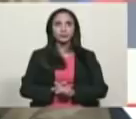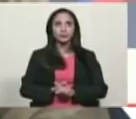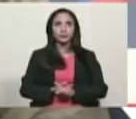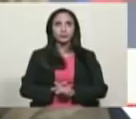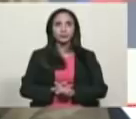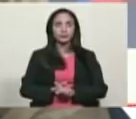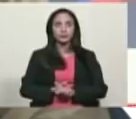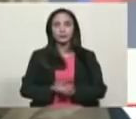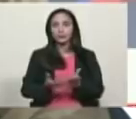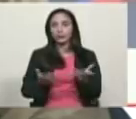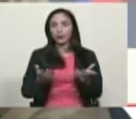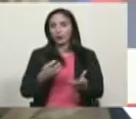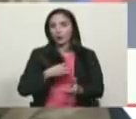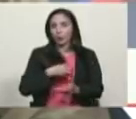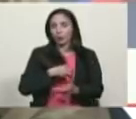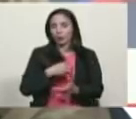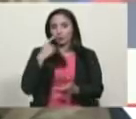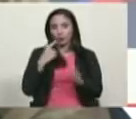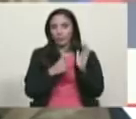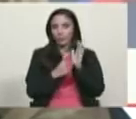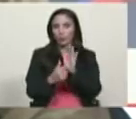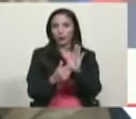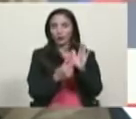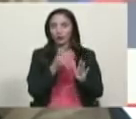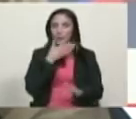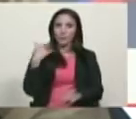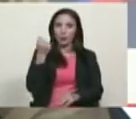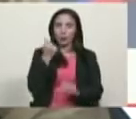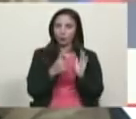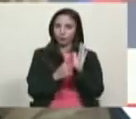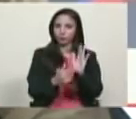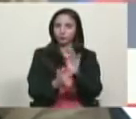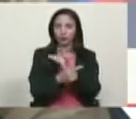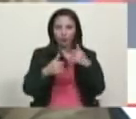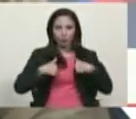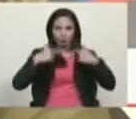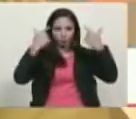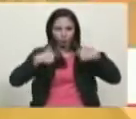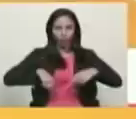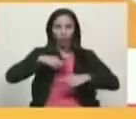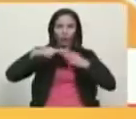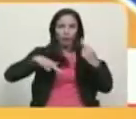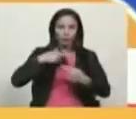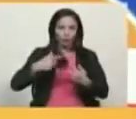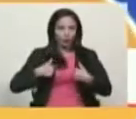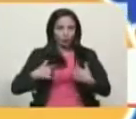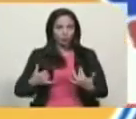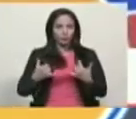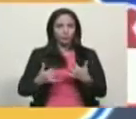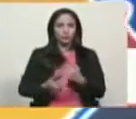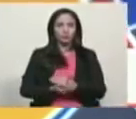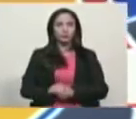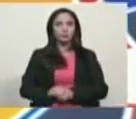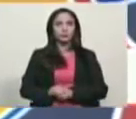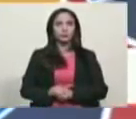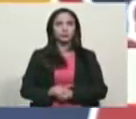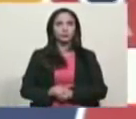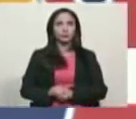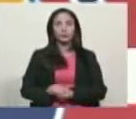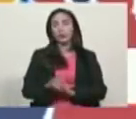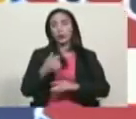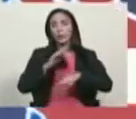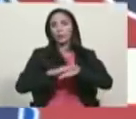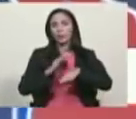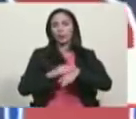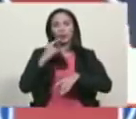Y no podía haber mejor manera, se lo digo como revolucionario, porque los revolucionarios, me estaban